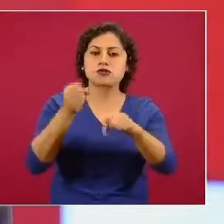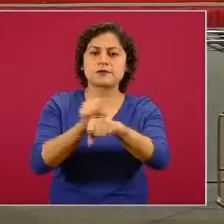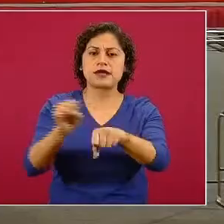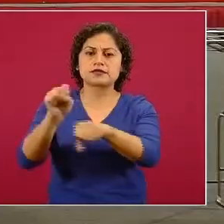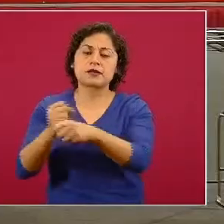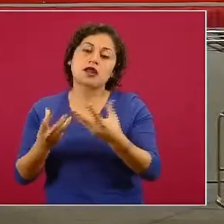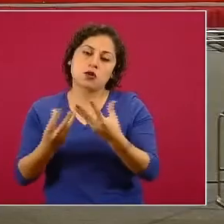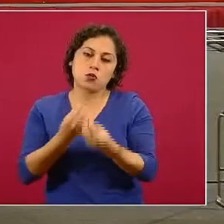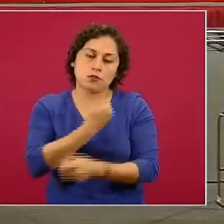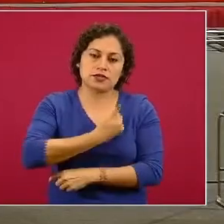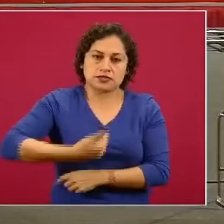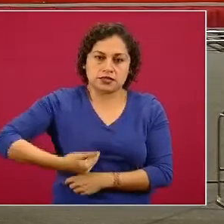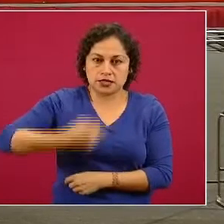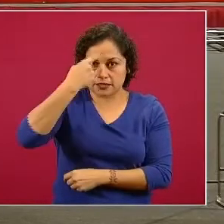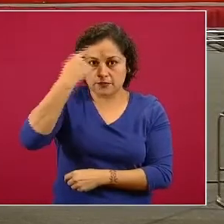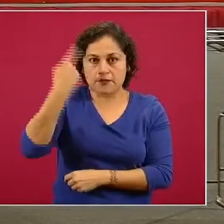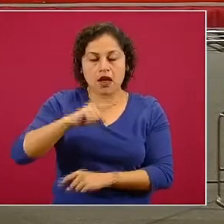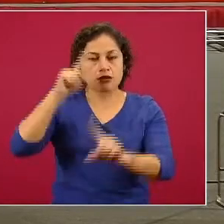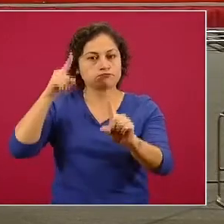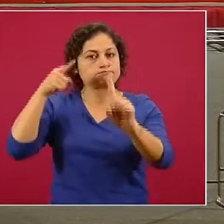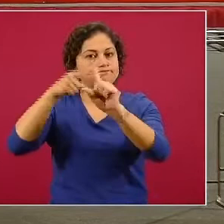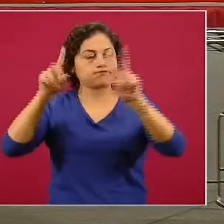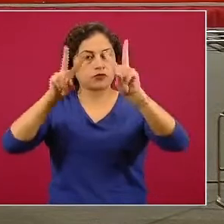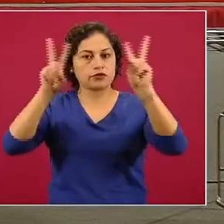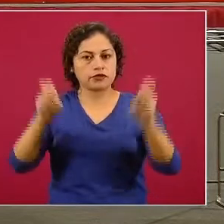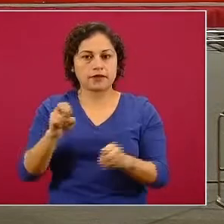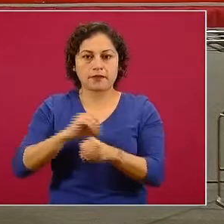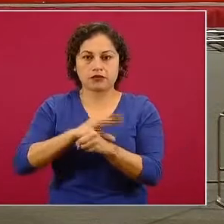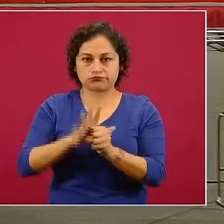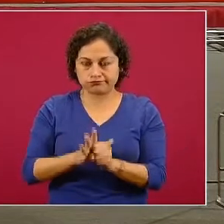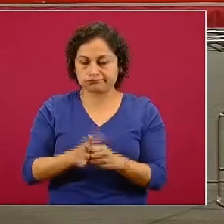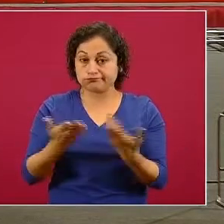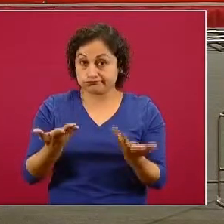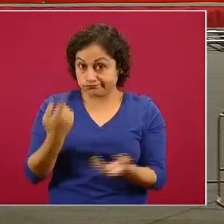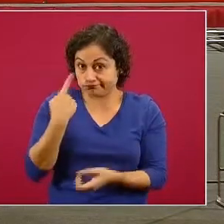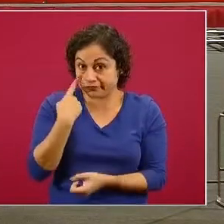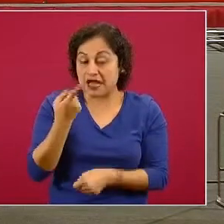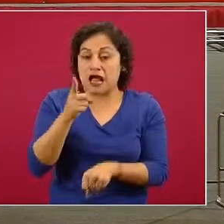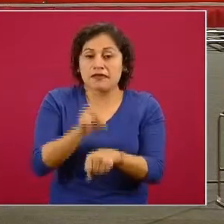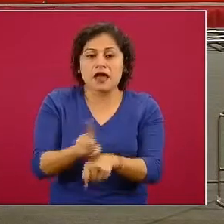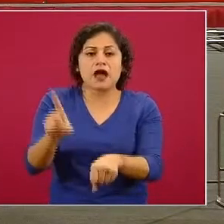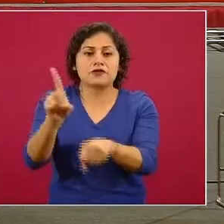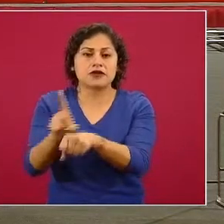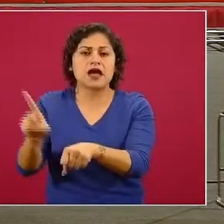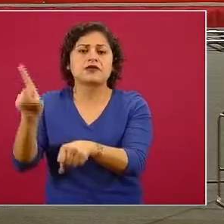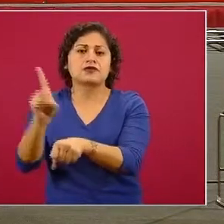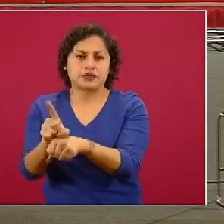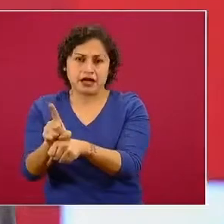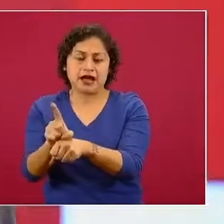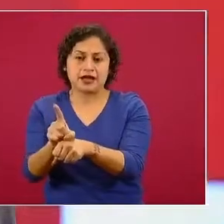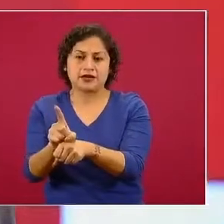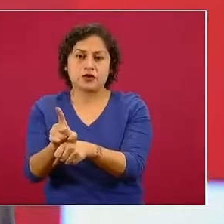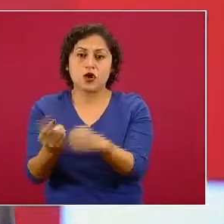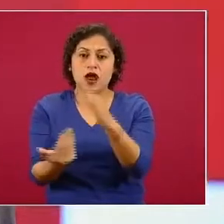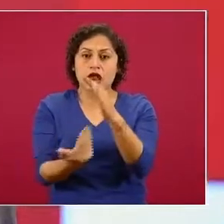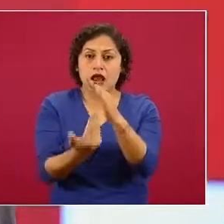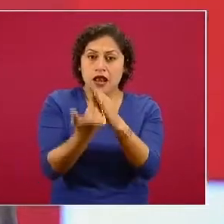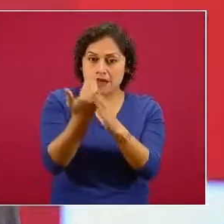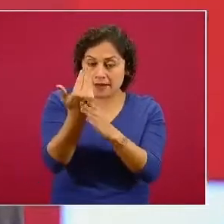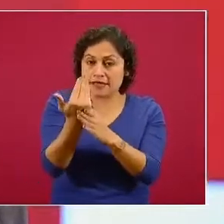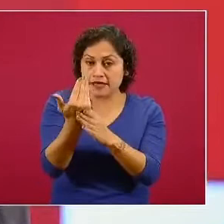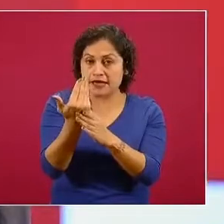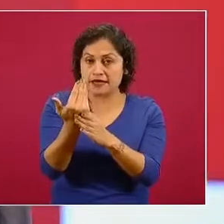COVID, independientemente de que todos los días, a media mañana, tenemos la reunión del Comando Unificado